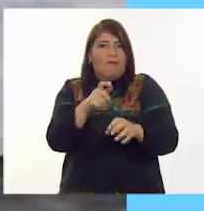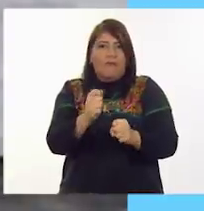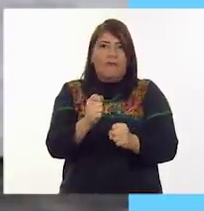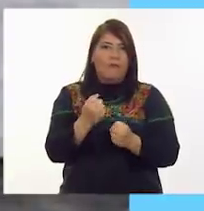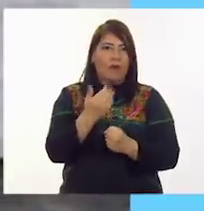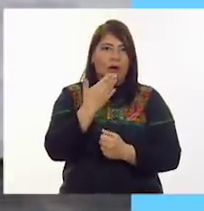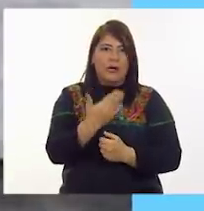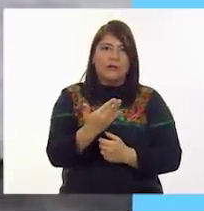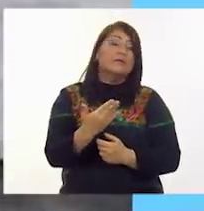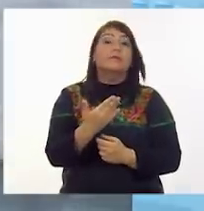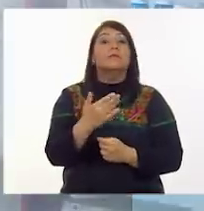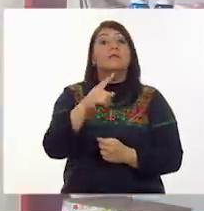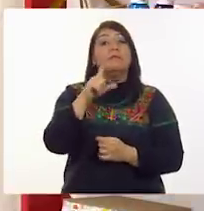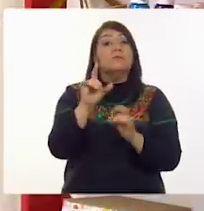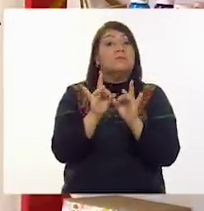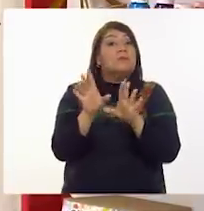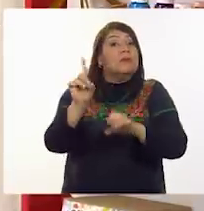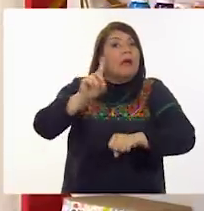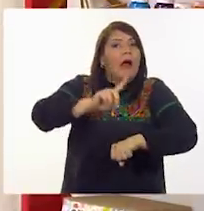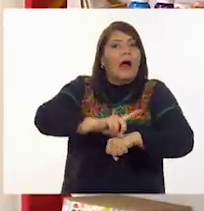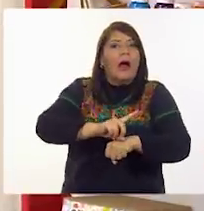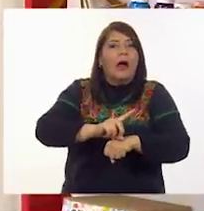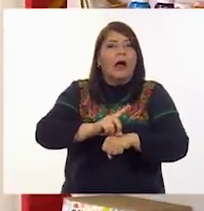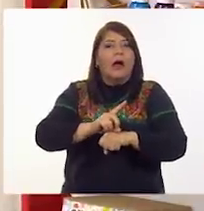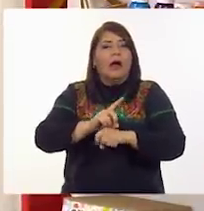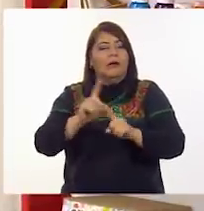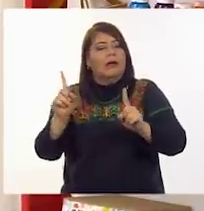Un día, su maestra le dijo,